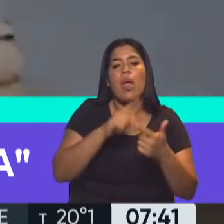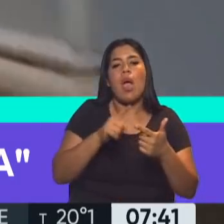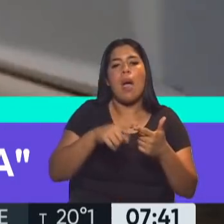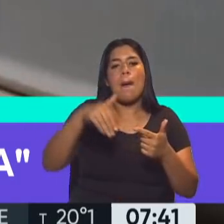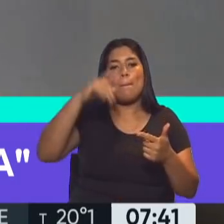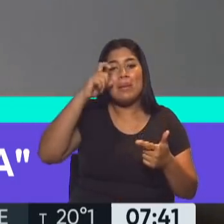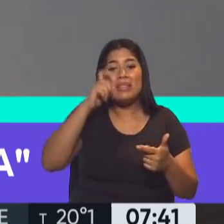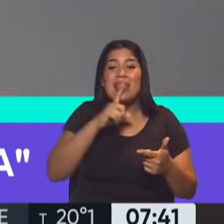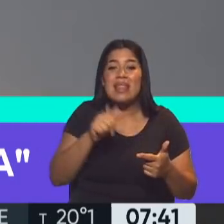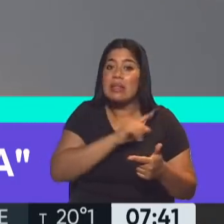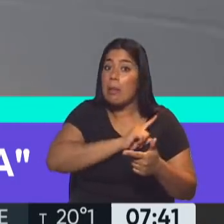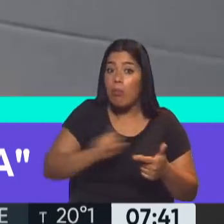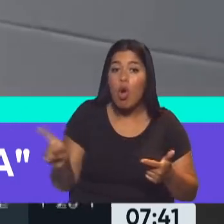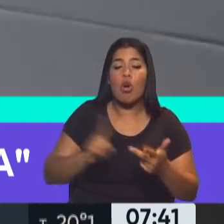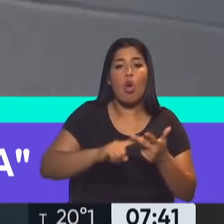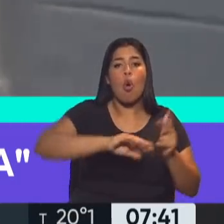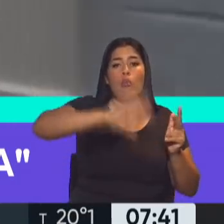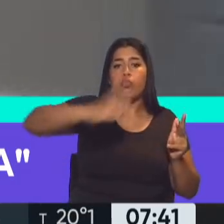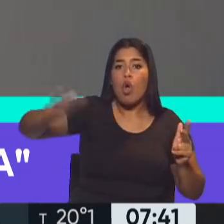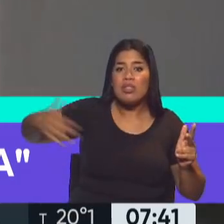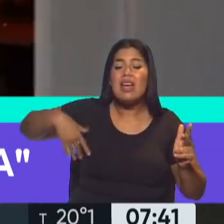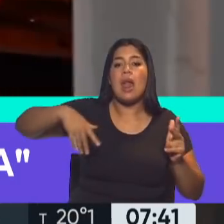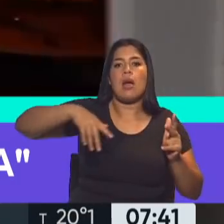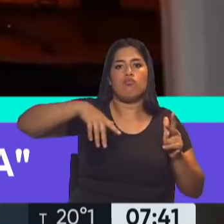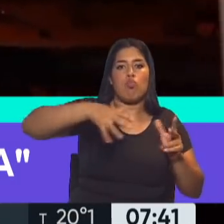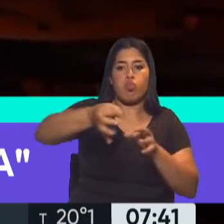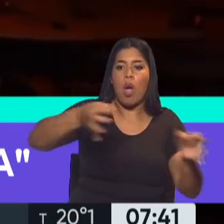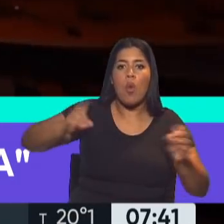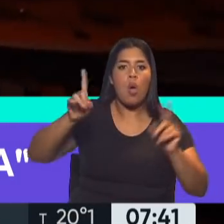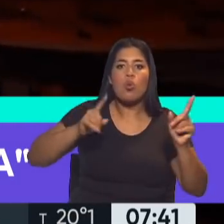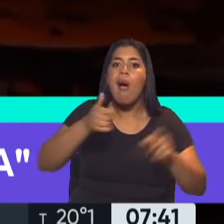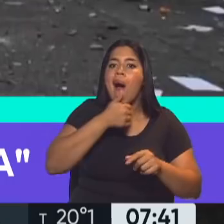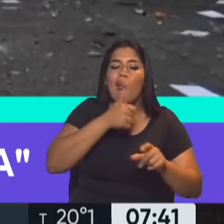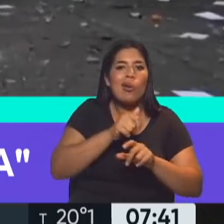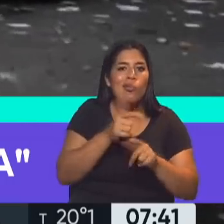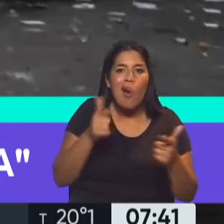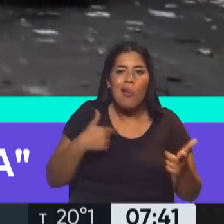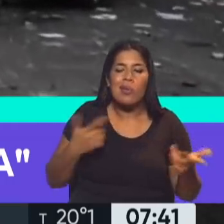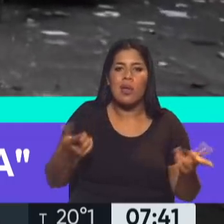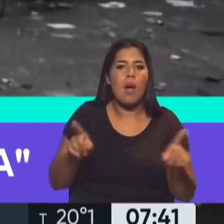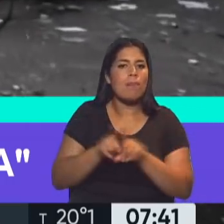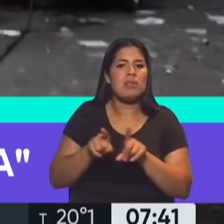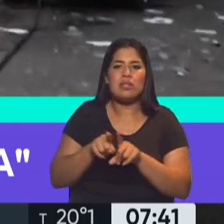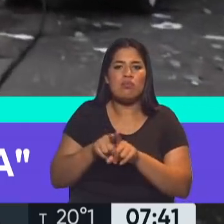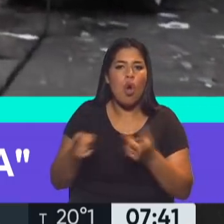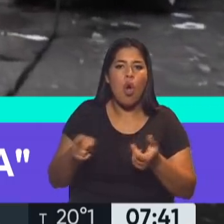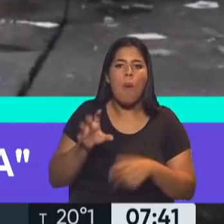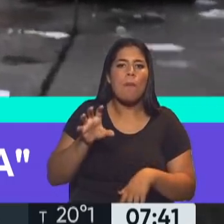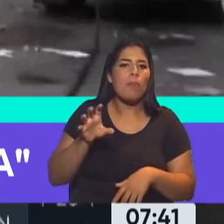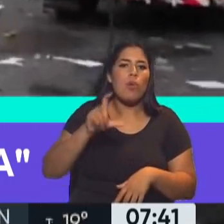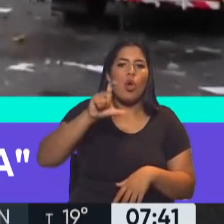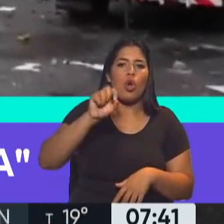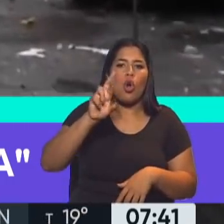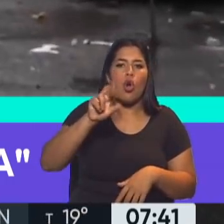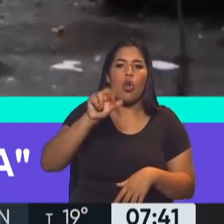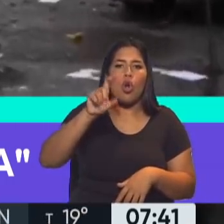la cordillera, el mismísimo día que se sancionó esta ley, ¿no? Una provincia que ha perdido un lago, el Colé Huapi, que se lo ha llevado el